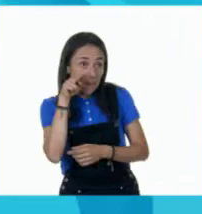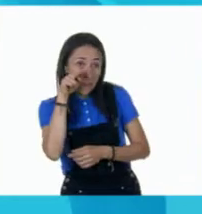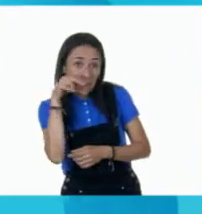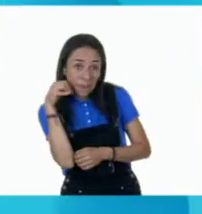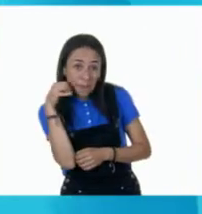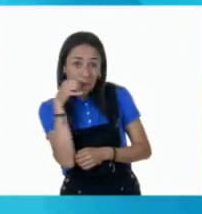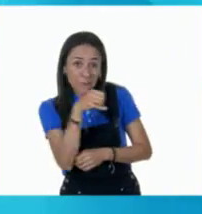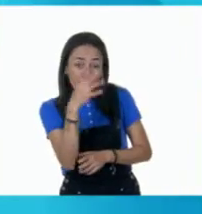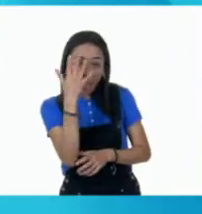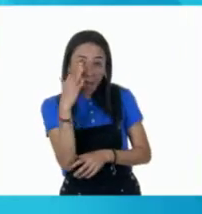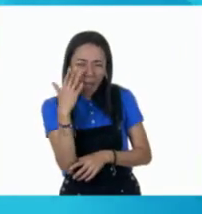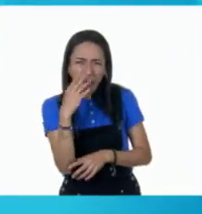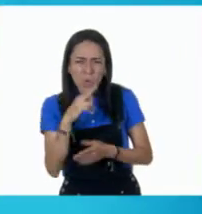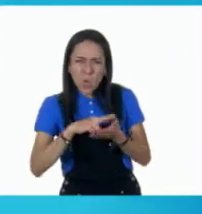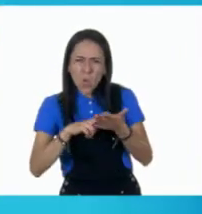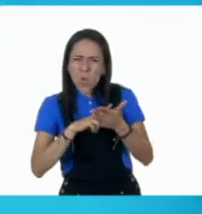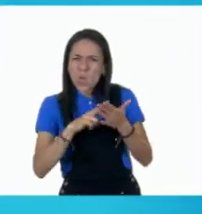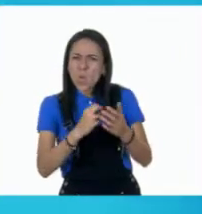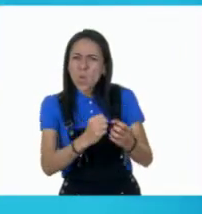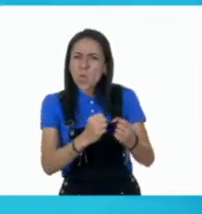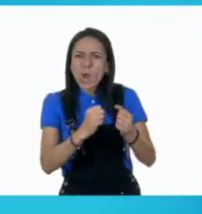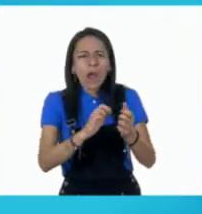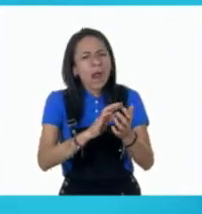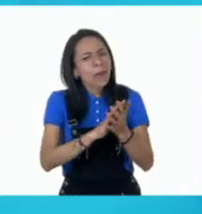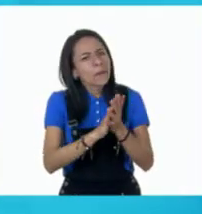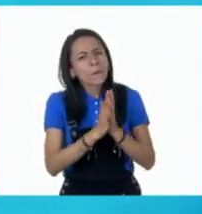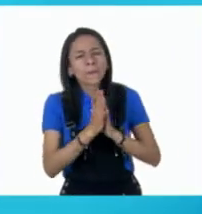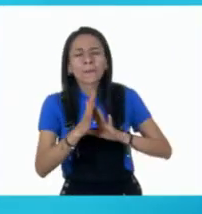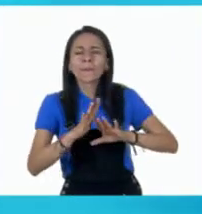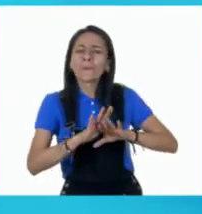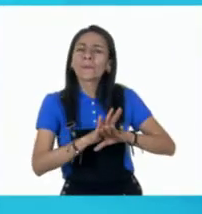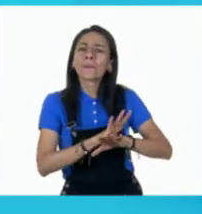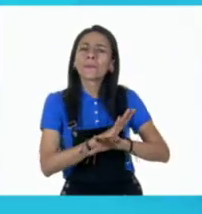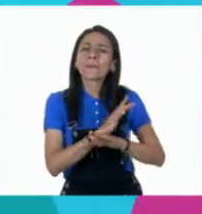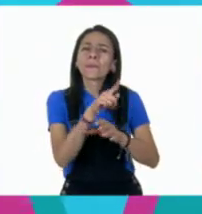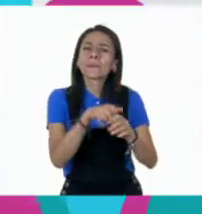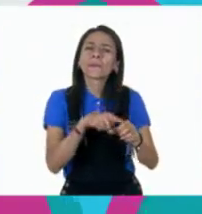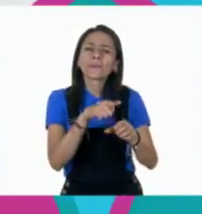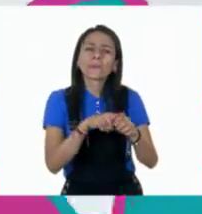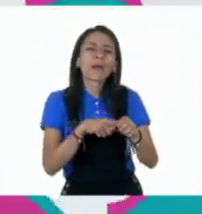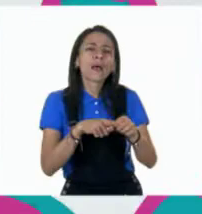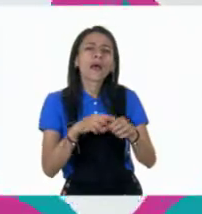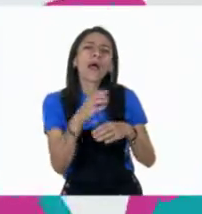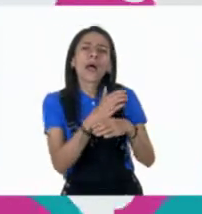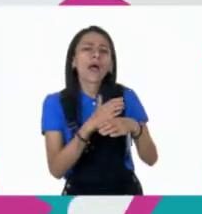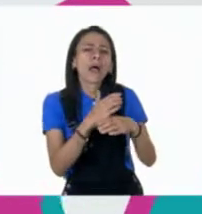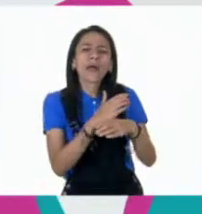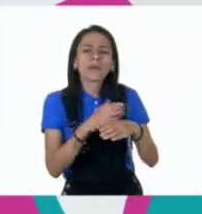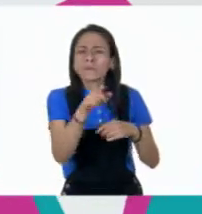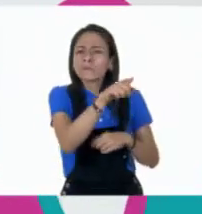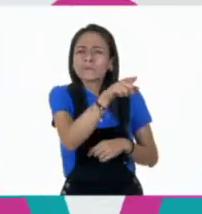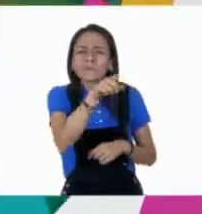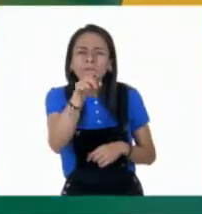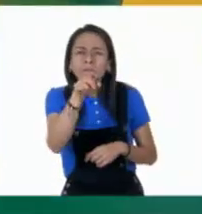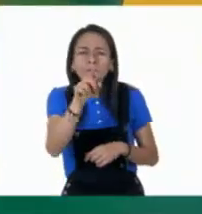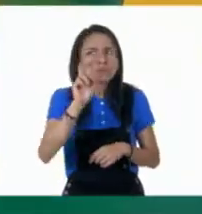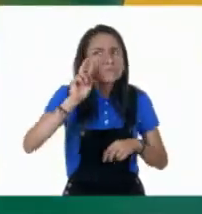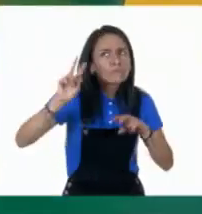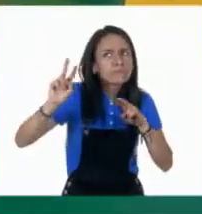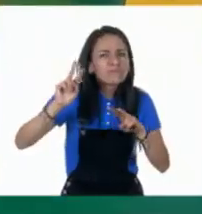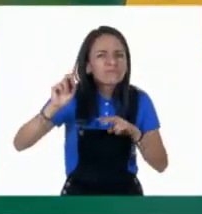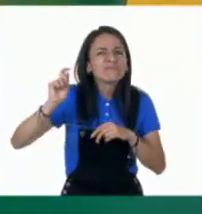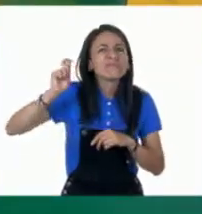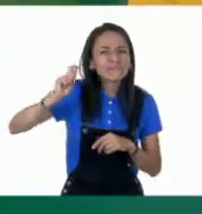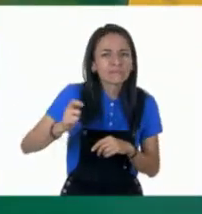intenso, ahora lo tenemos como en un cafecito. Allá en casa, ¿qué más están observando? ustedes qué están viendo allá, porque